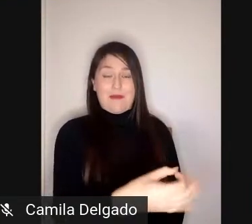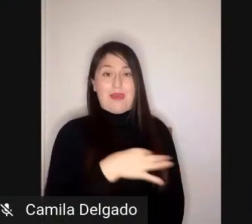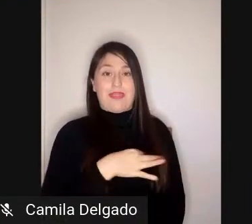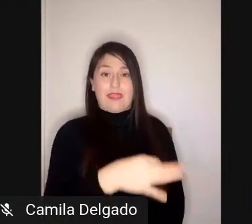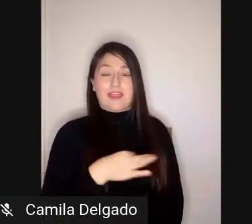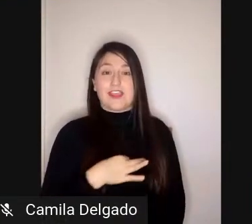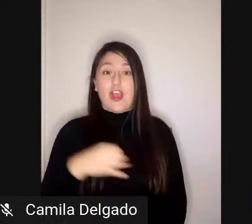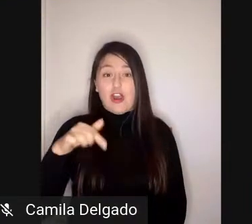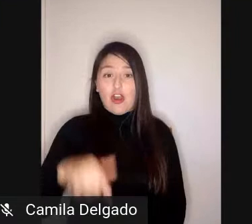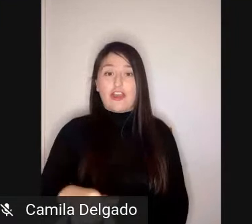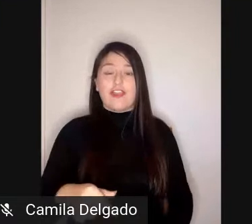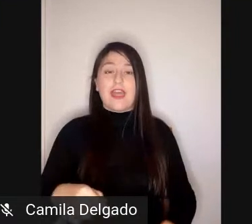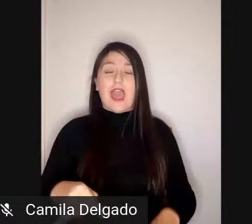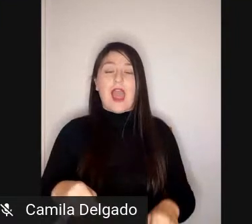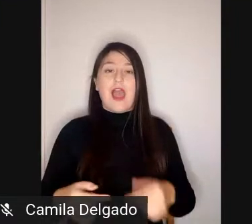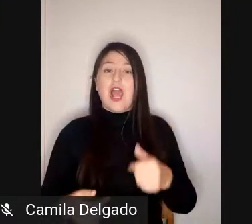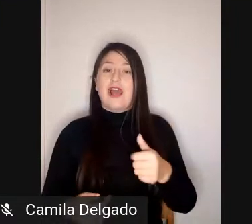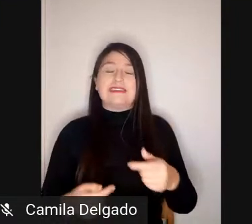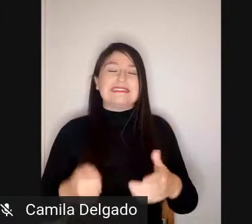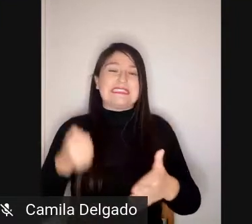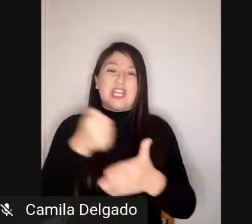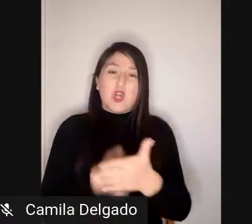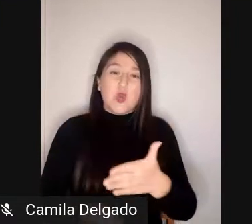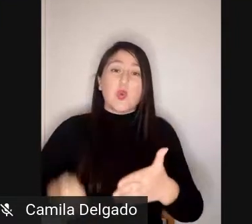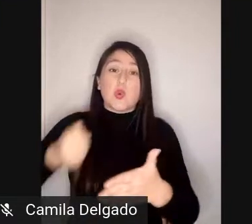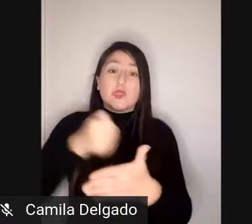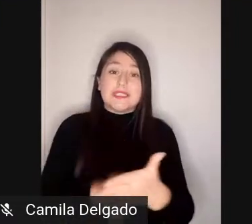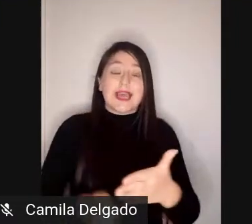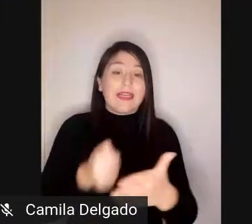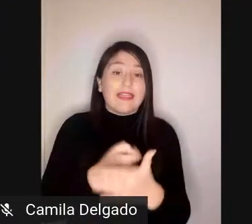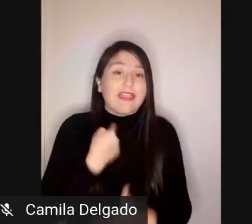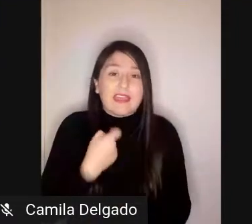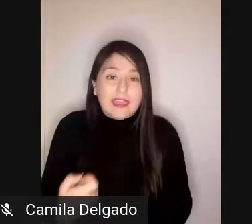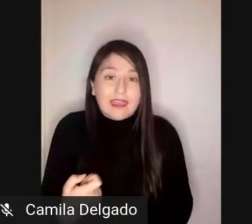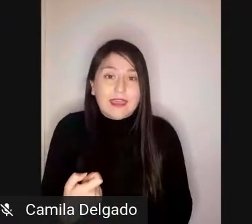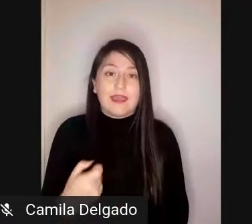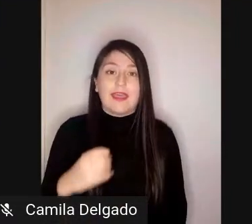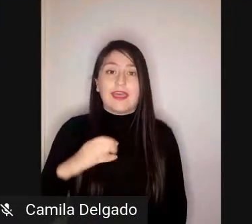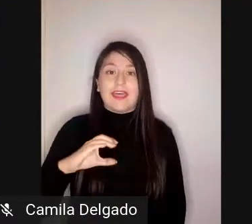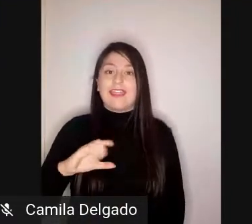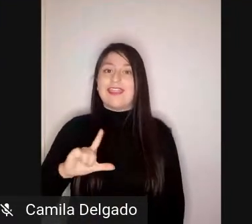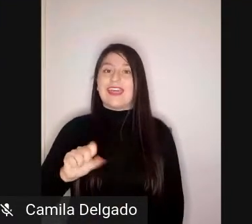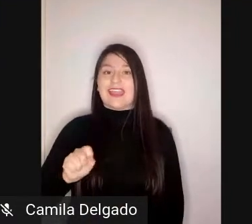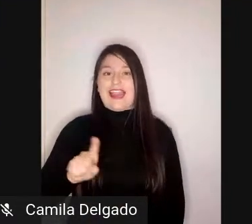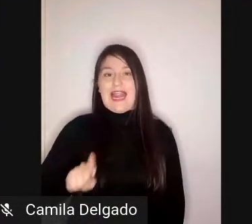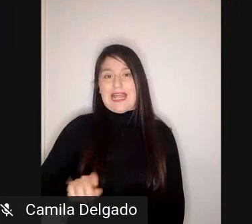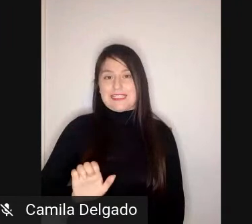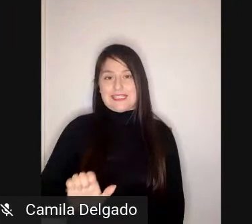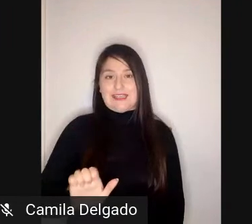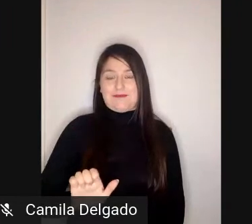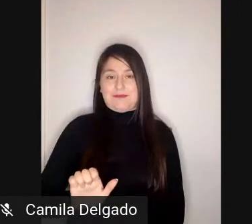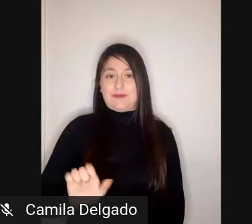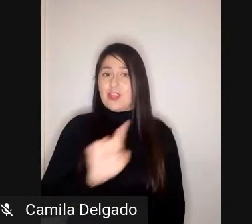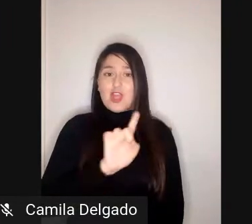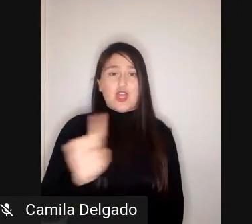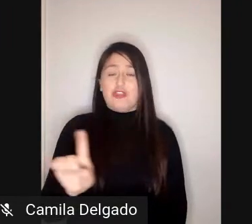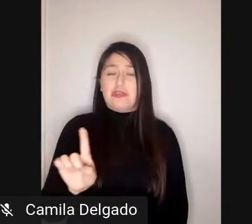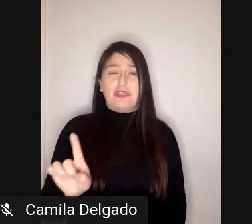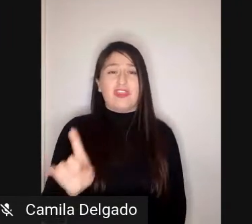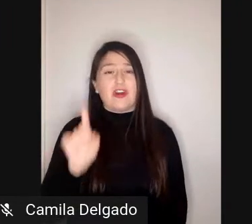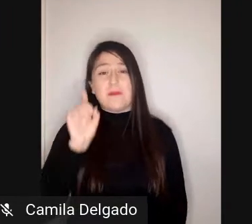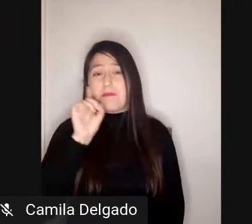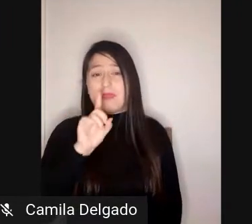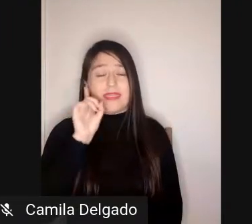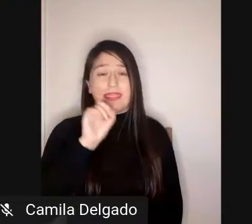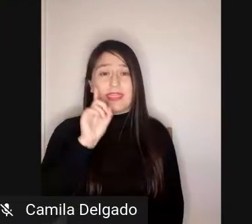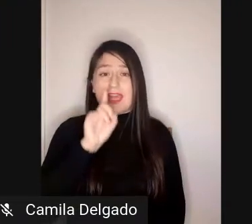clase. Estamos en una lucha de clase. No nos mintamos, estamos frente a eso y va a ponerse